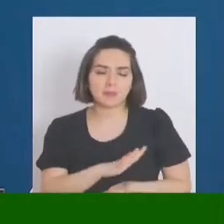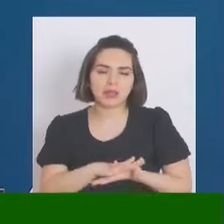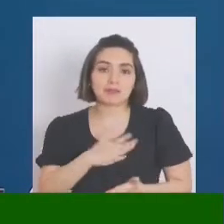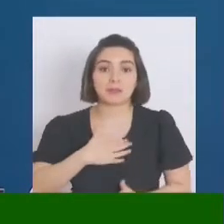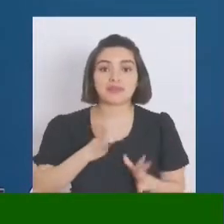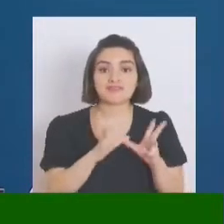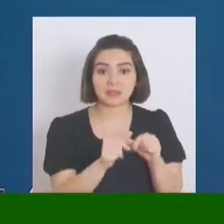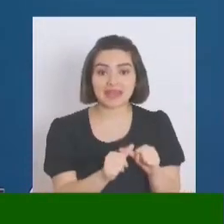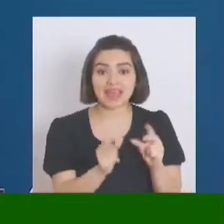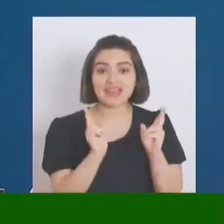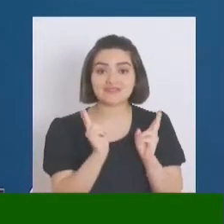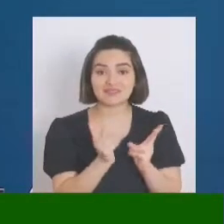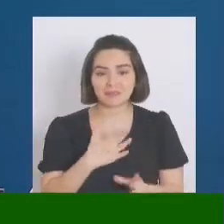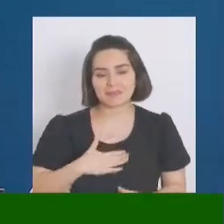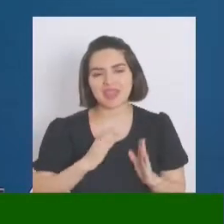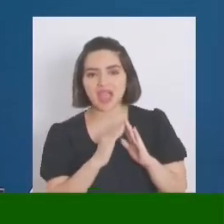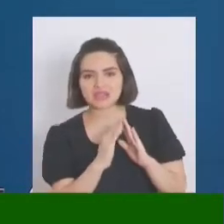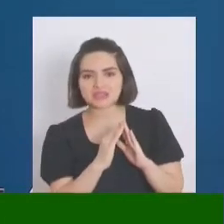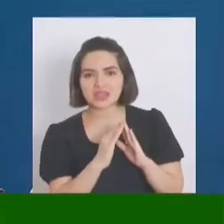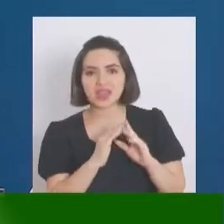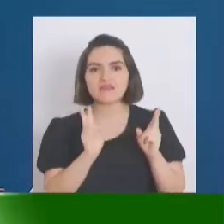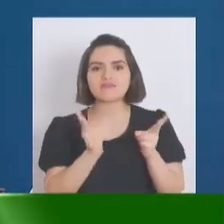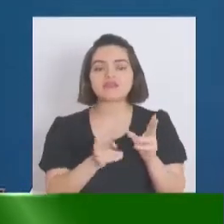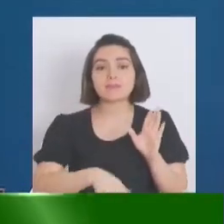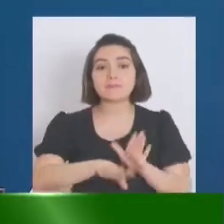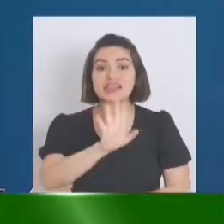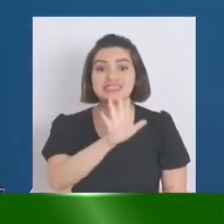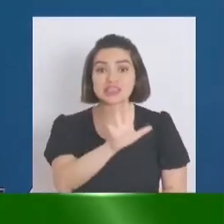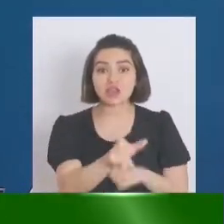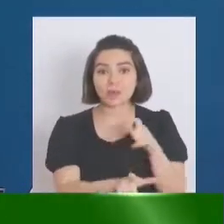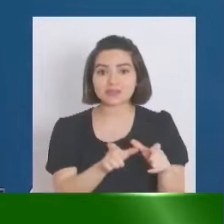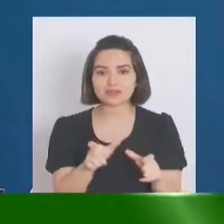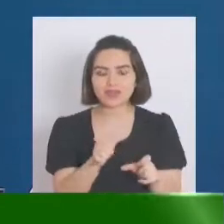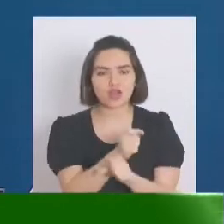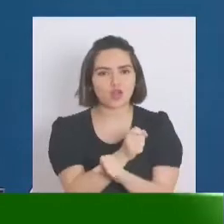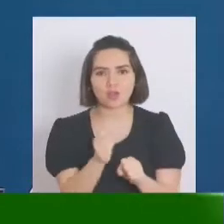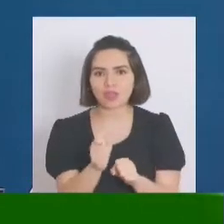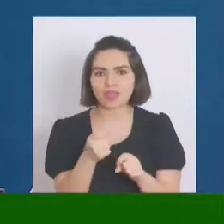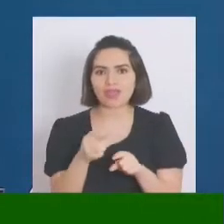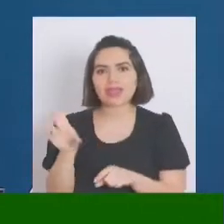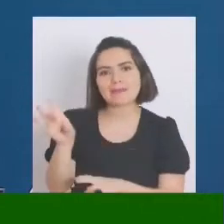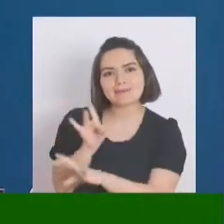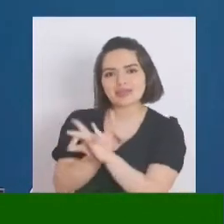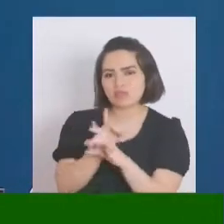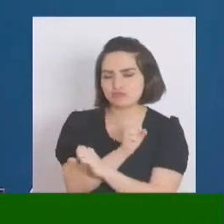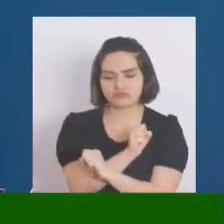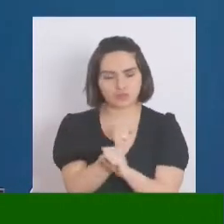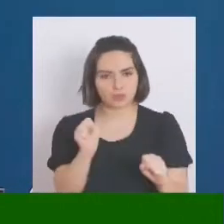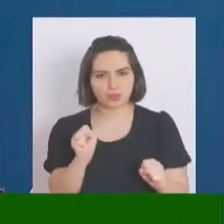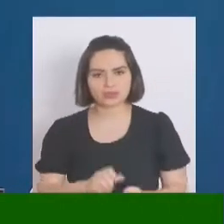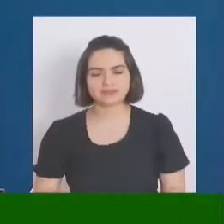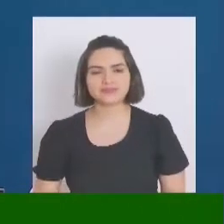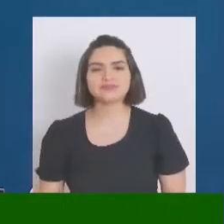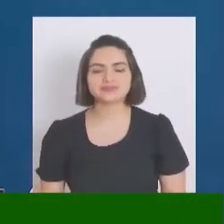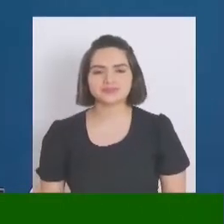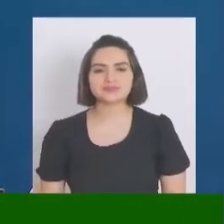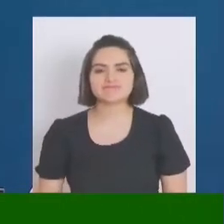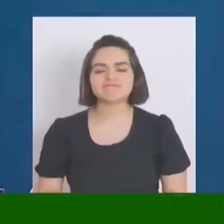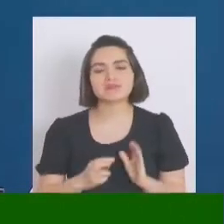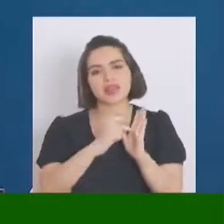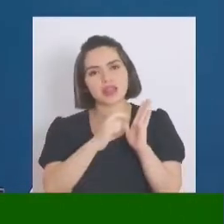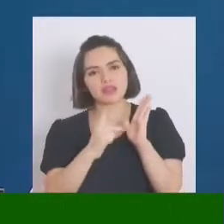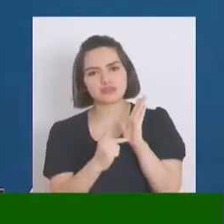familia viven o en mi casa o en mi hogar viven más de 5 personas, no puedo recibir invitados. Entonces, retroceden